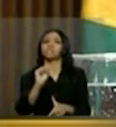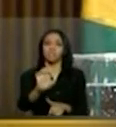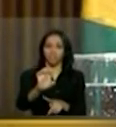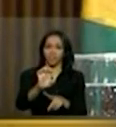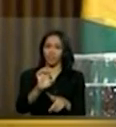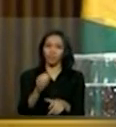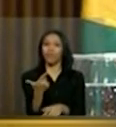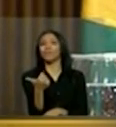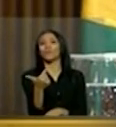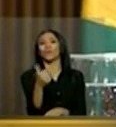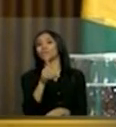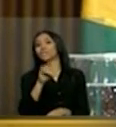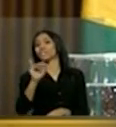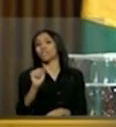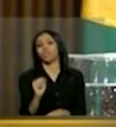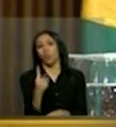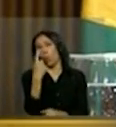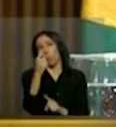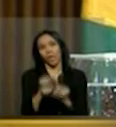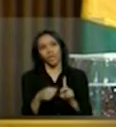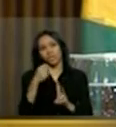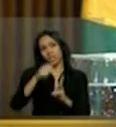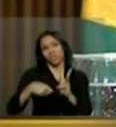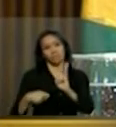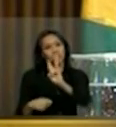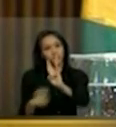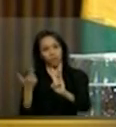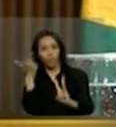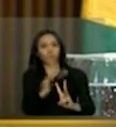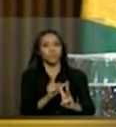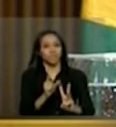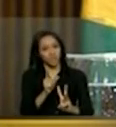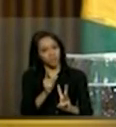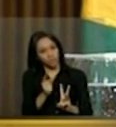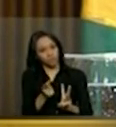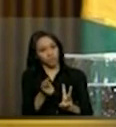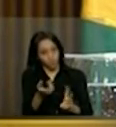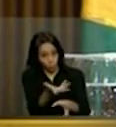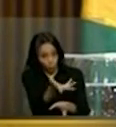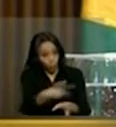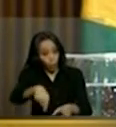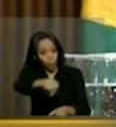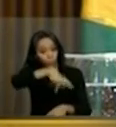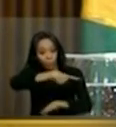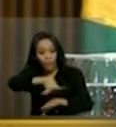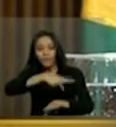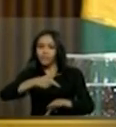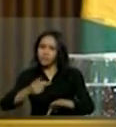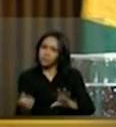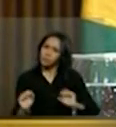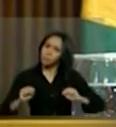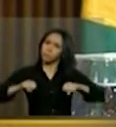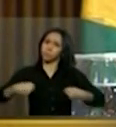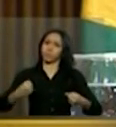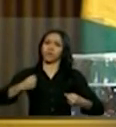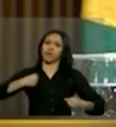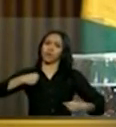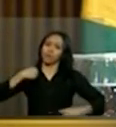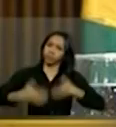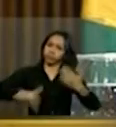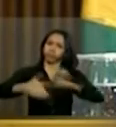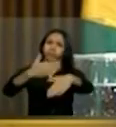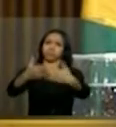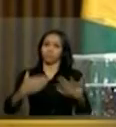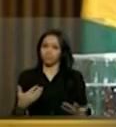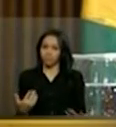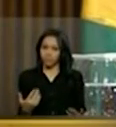económicas una vez más quiero enfatizar que no es en un plazo de 12 días o de uno dos o tres meses que vamos a sacar al país de la crisis